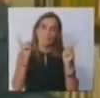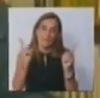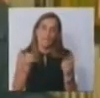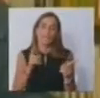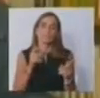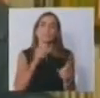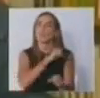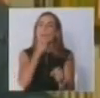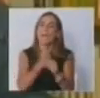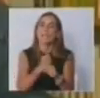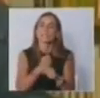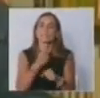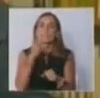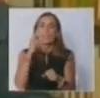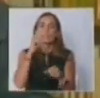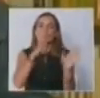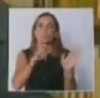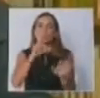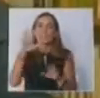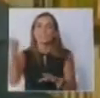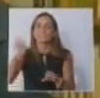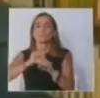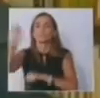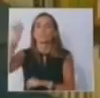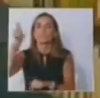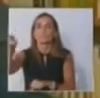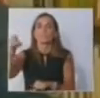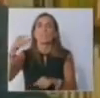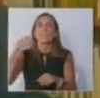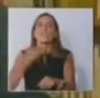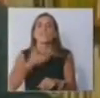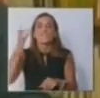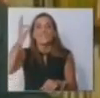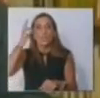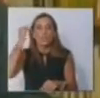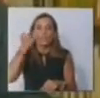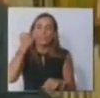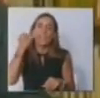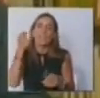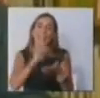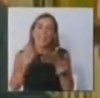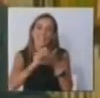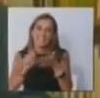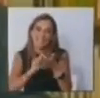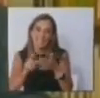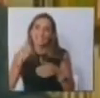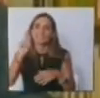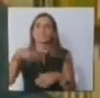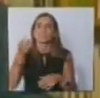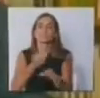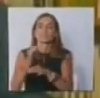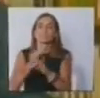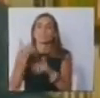35 obtuvo el título de profesor en letras e ingresó a la Facultad de Filosofía y Letras y 2 años después fue profesor del